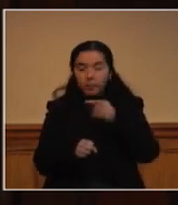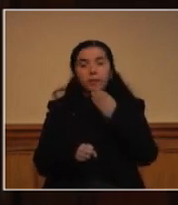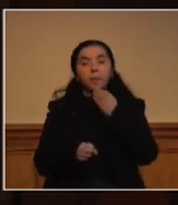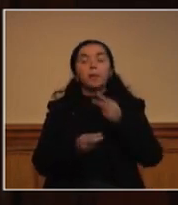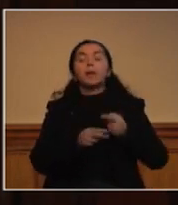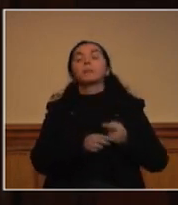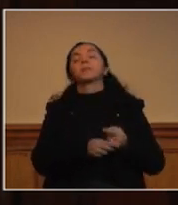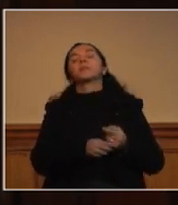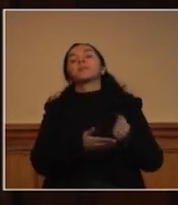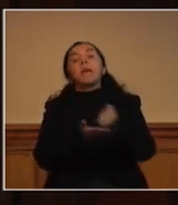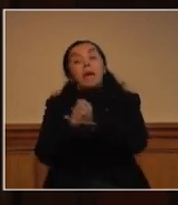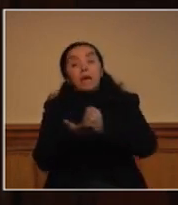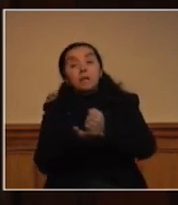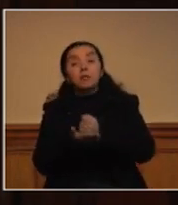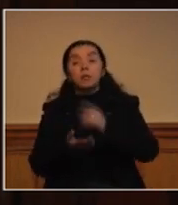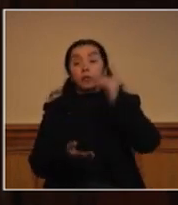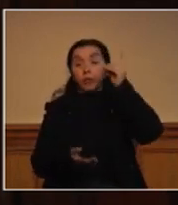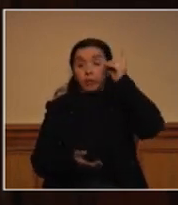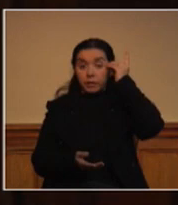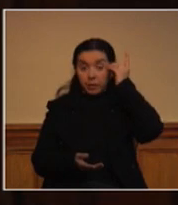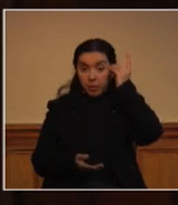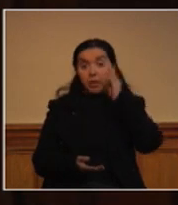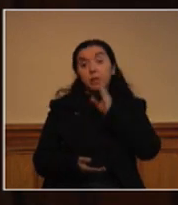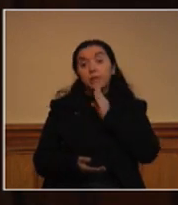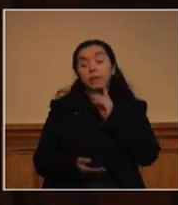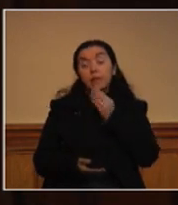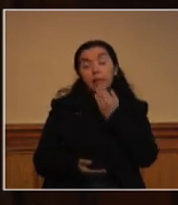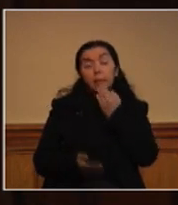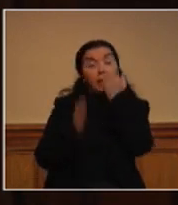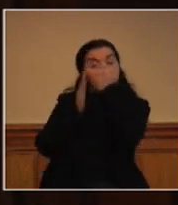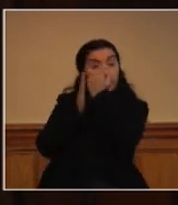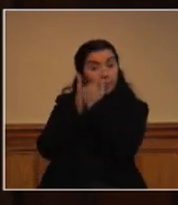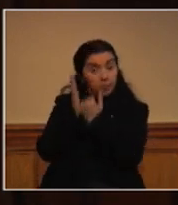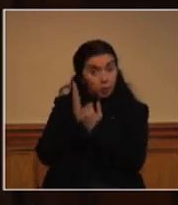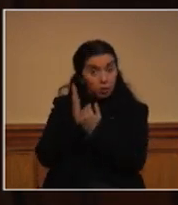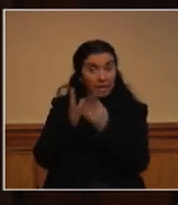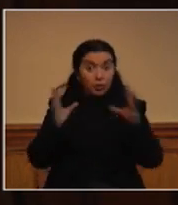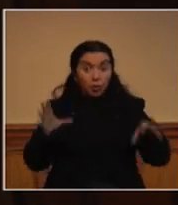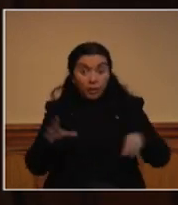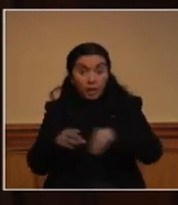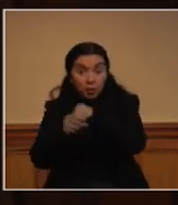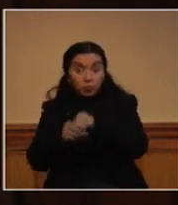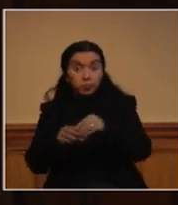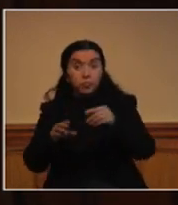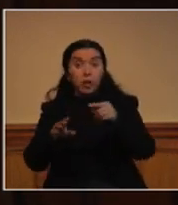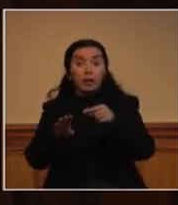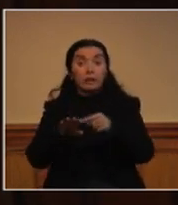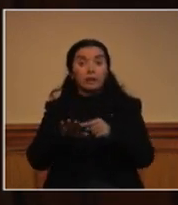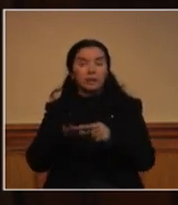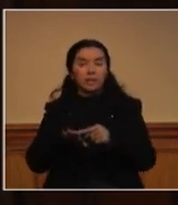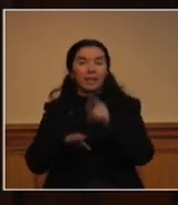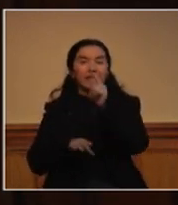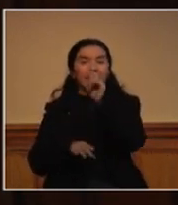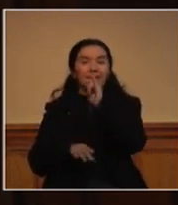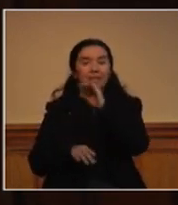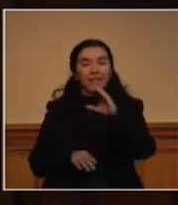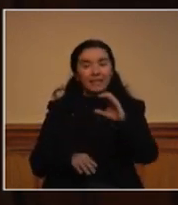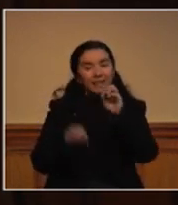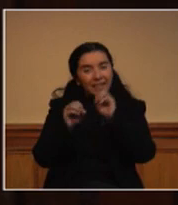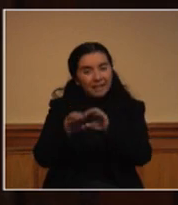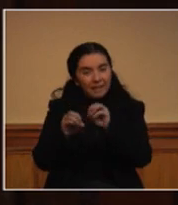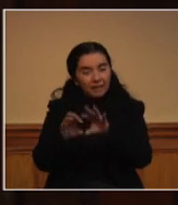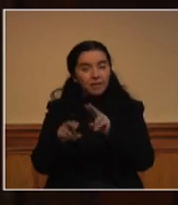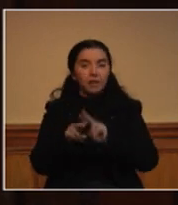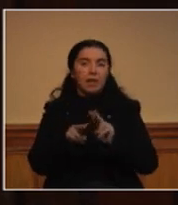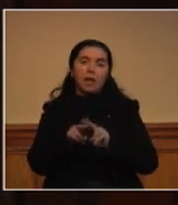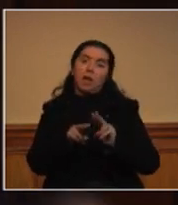en España también tiene un proyecto sobre la incorporación de las TICs, de las tablets en educación, que están